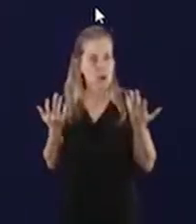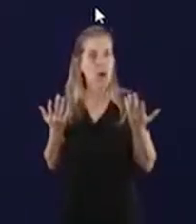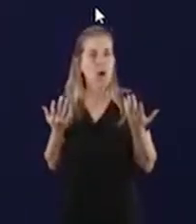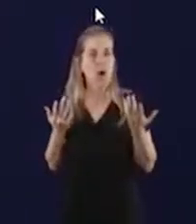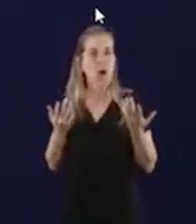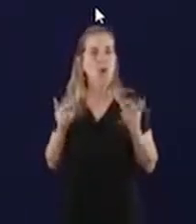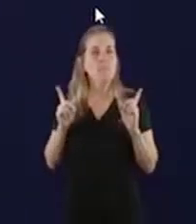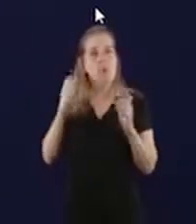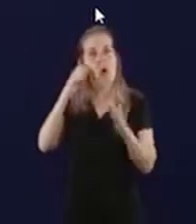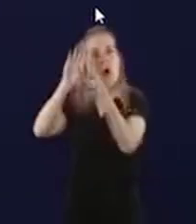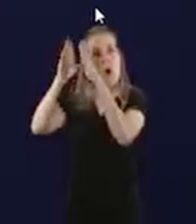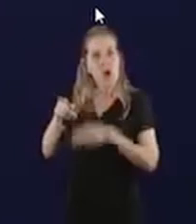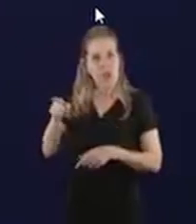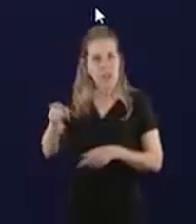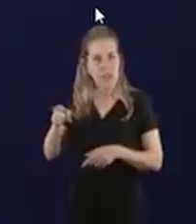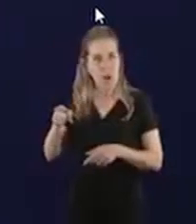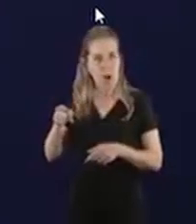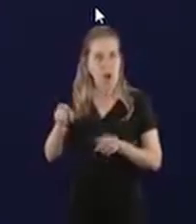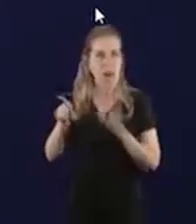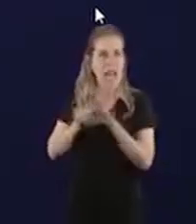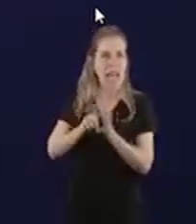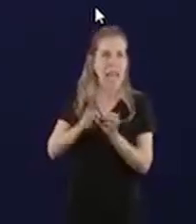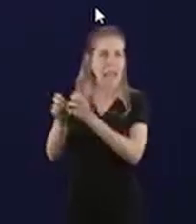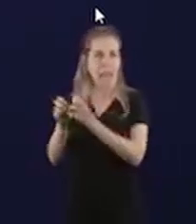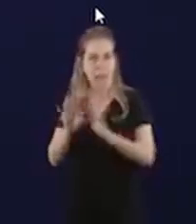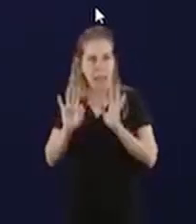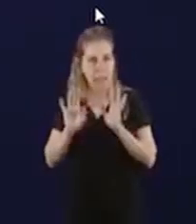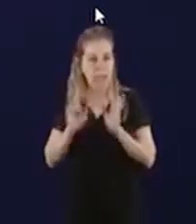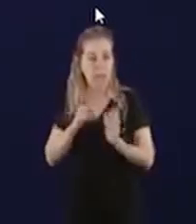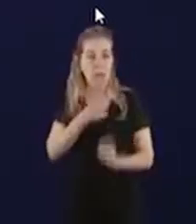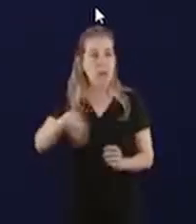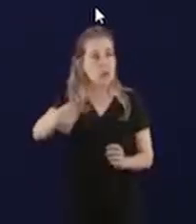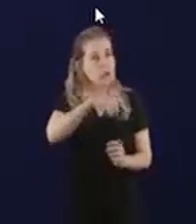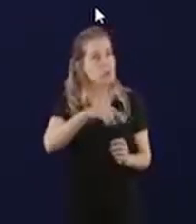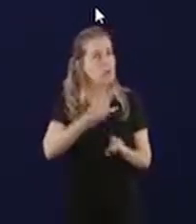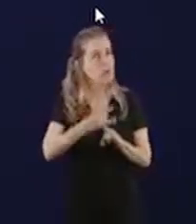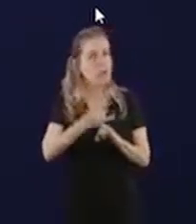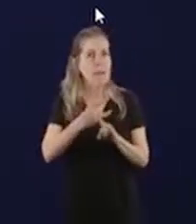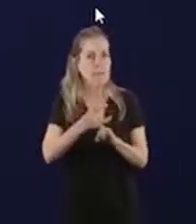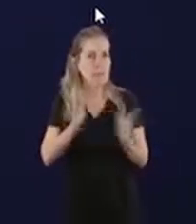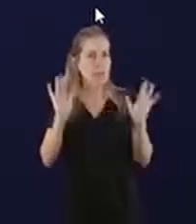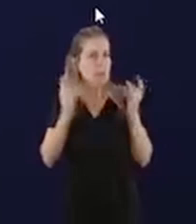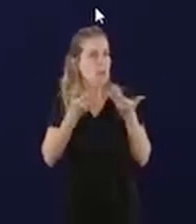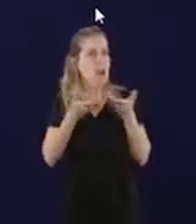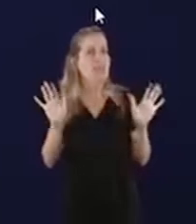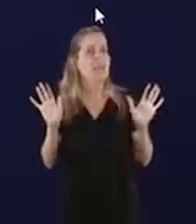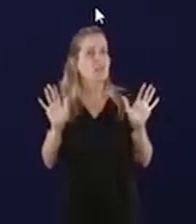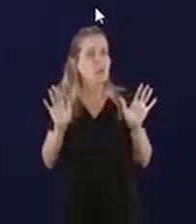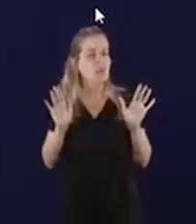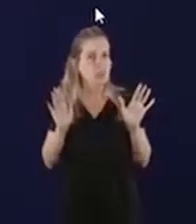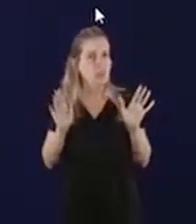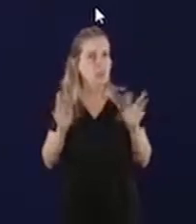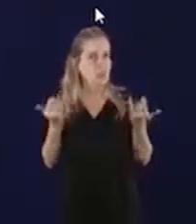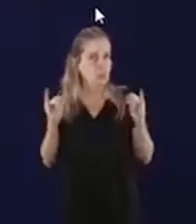parlamentaria Por supuesto que estamos siempre lo dije siempre lo dijimos y lo diremos siempre y actuaremos en consecuencia